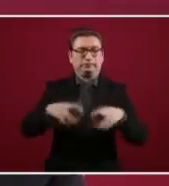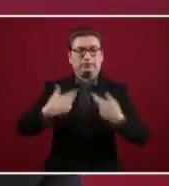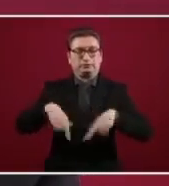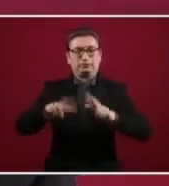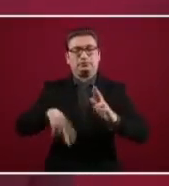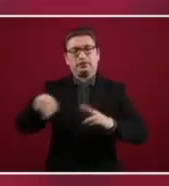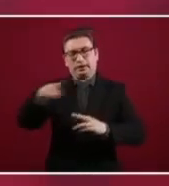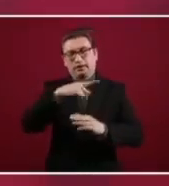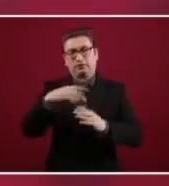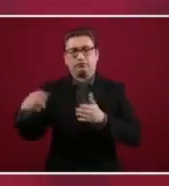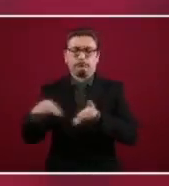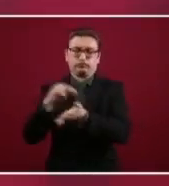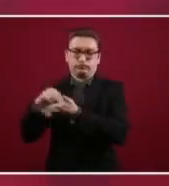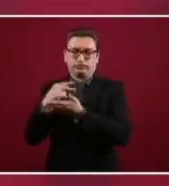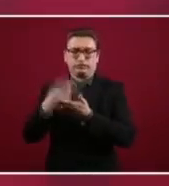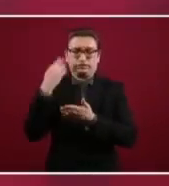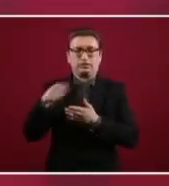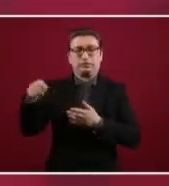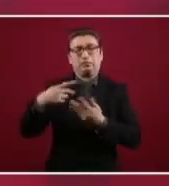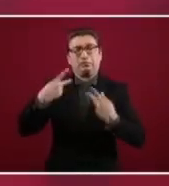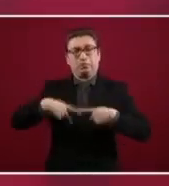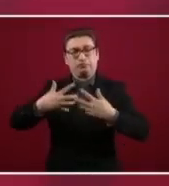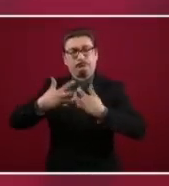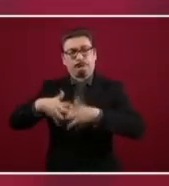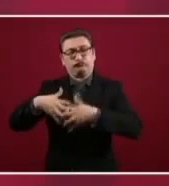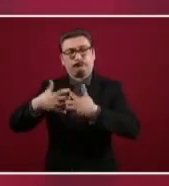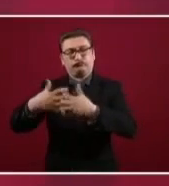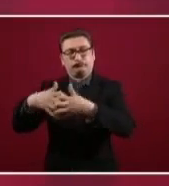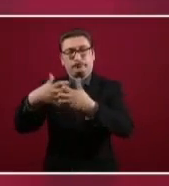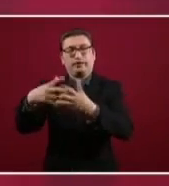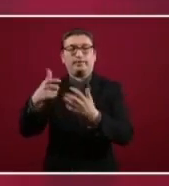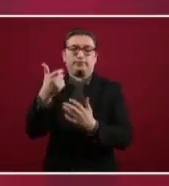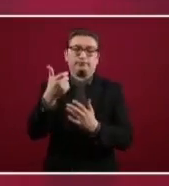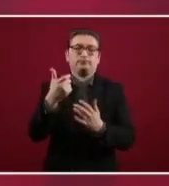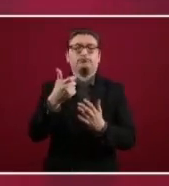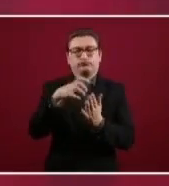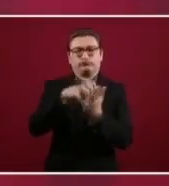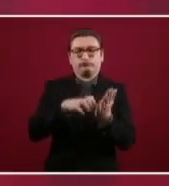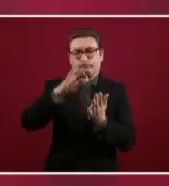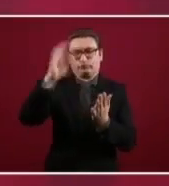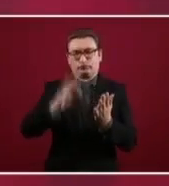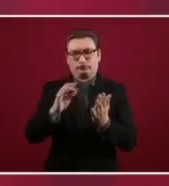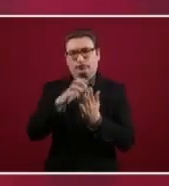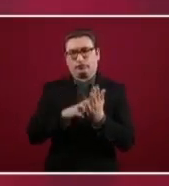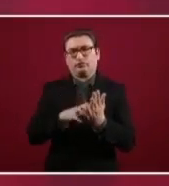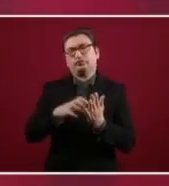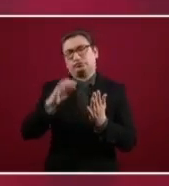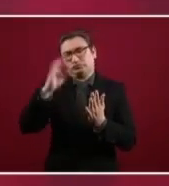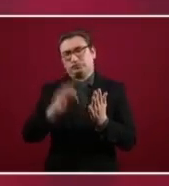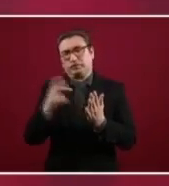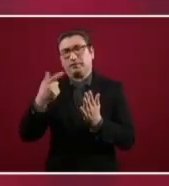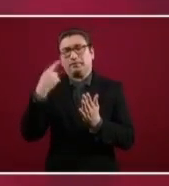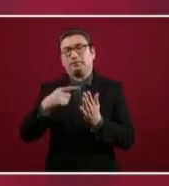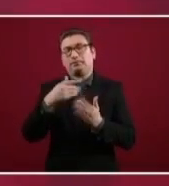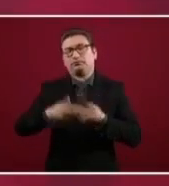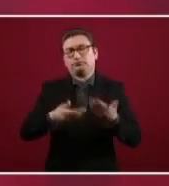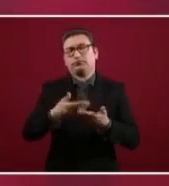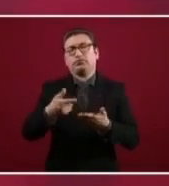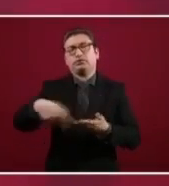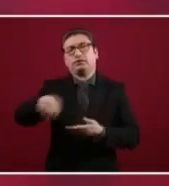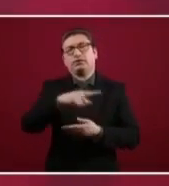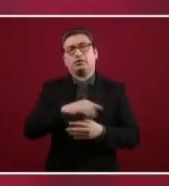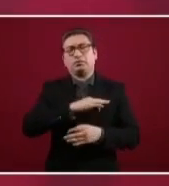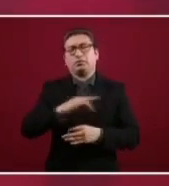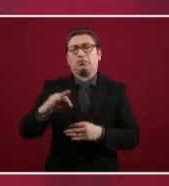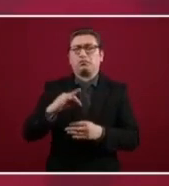programa desde el productor tuvieran ya algún descuento adicional o alguna promoción extra de manera que se pueda